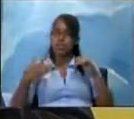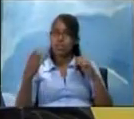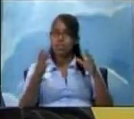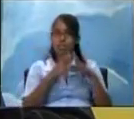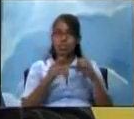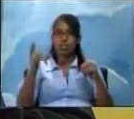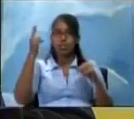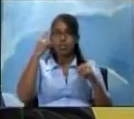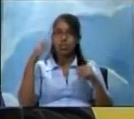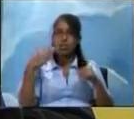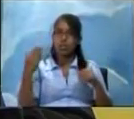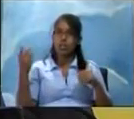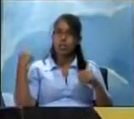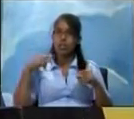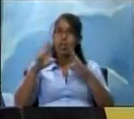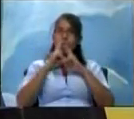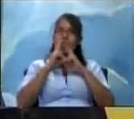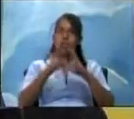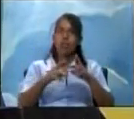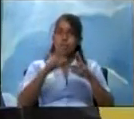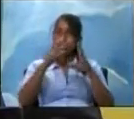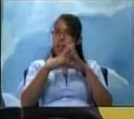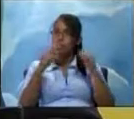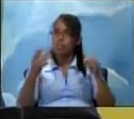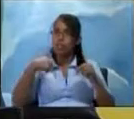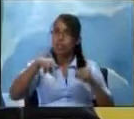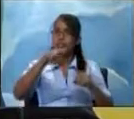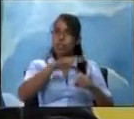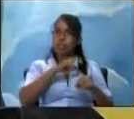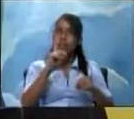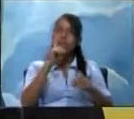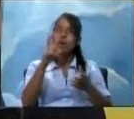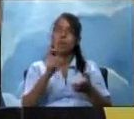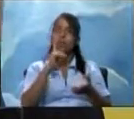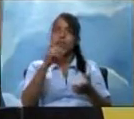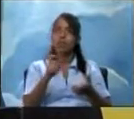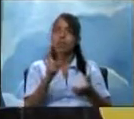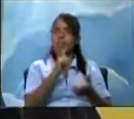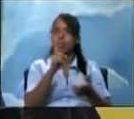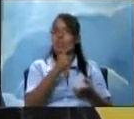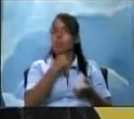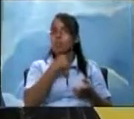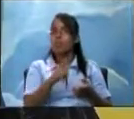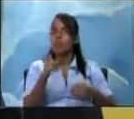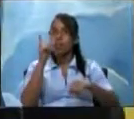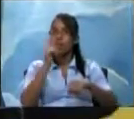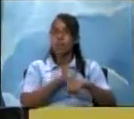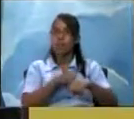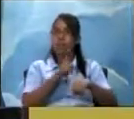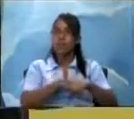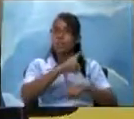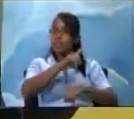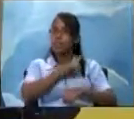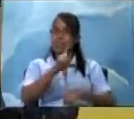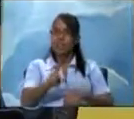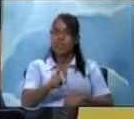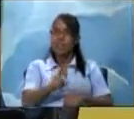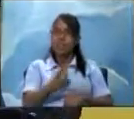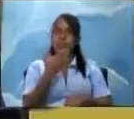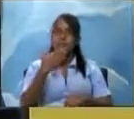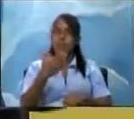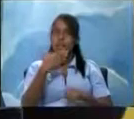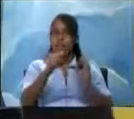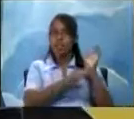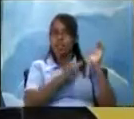que todo lo sabe, el que tiene la respuesta a todas nuestras preguntas, y no perder la oportunidad